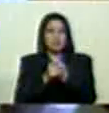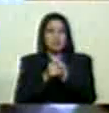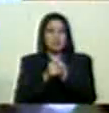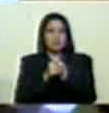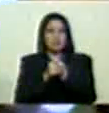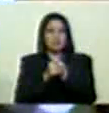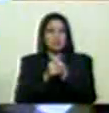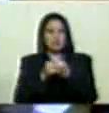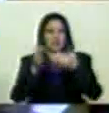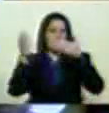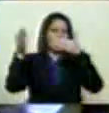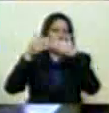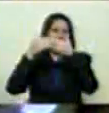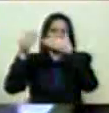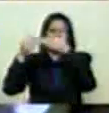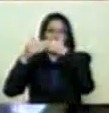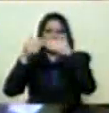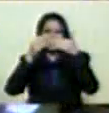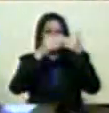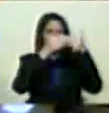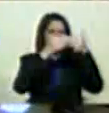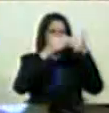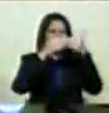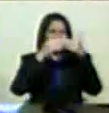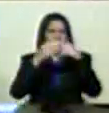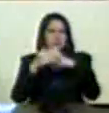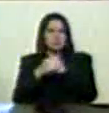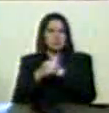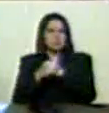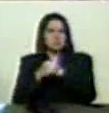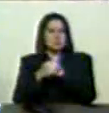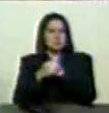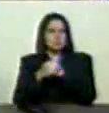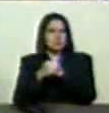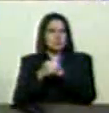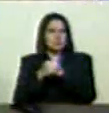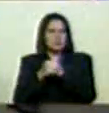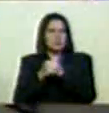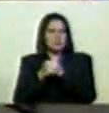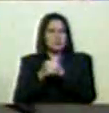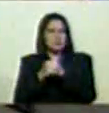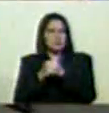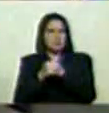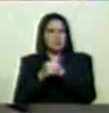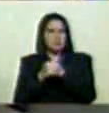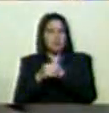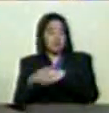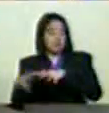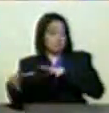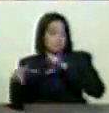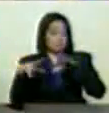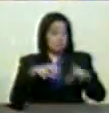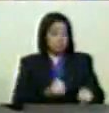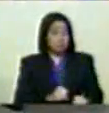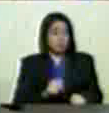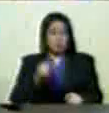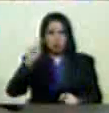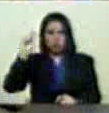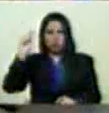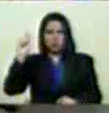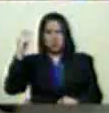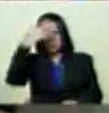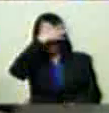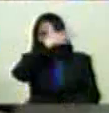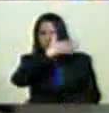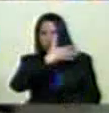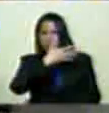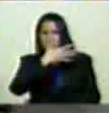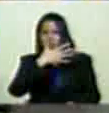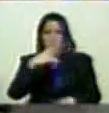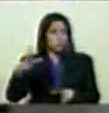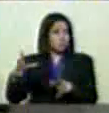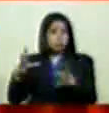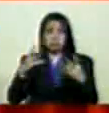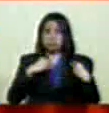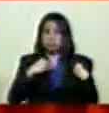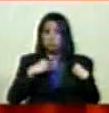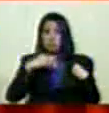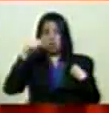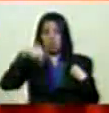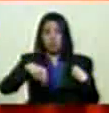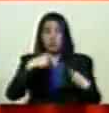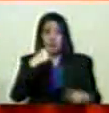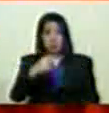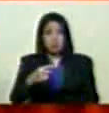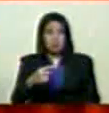Que nos cierren las cuentas, que nos embarguen. Ahí están las sanciones de Trump, inaceptables, y lo digo